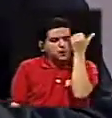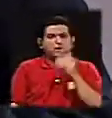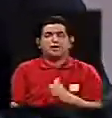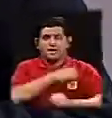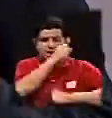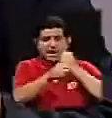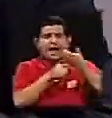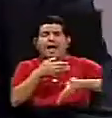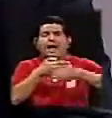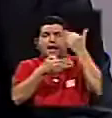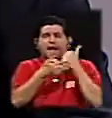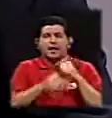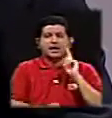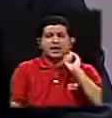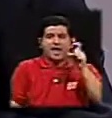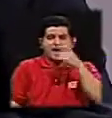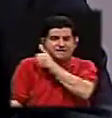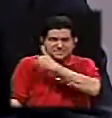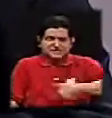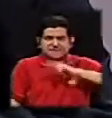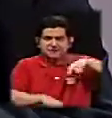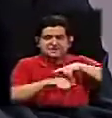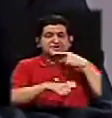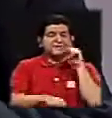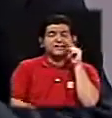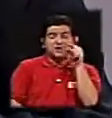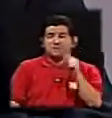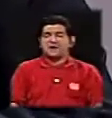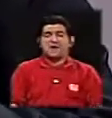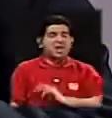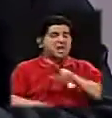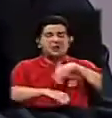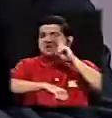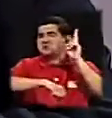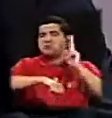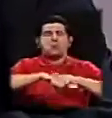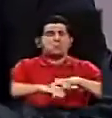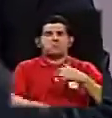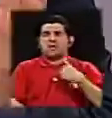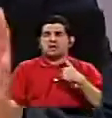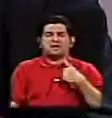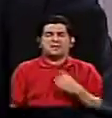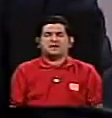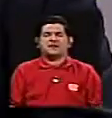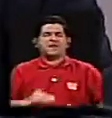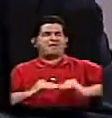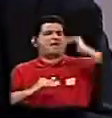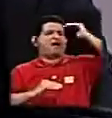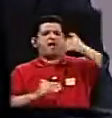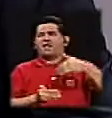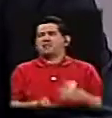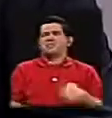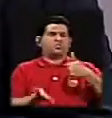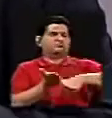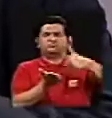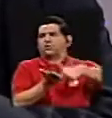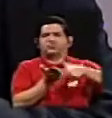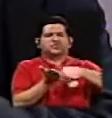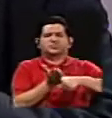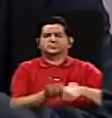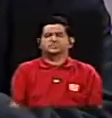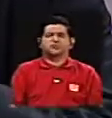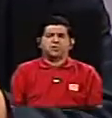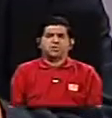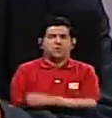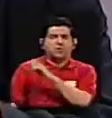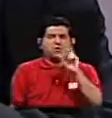años atrás un expresidente de la República dijo que para él era totalmente normal que hubiera un elevado abstencionismo porque Costa Rica era ya